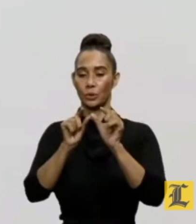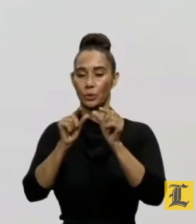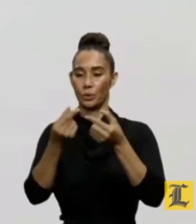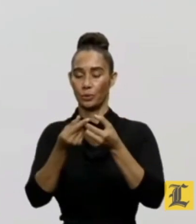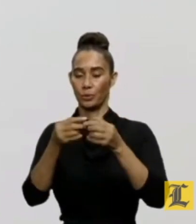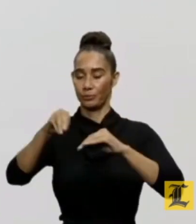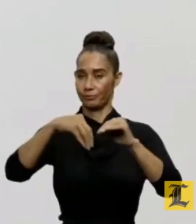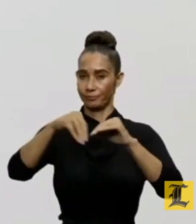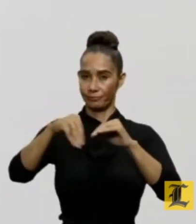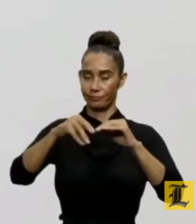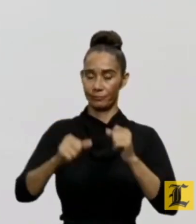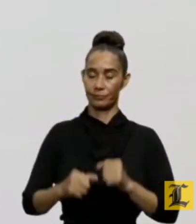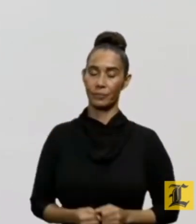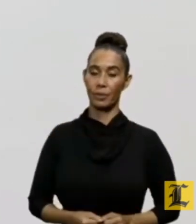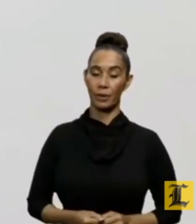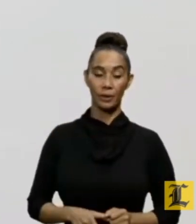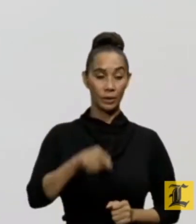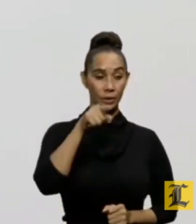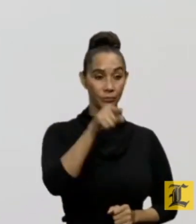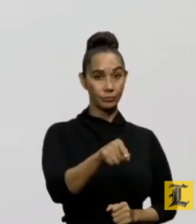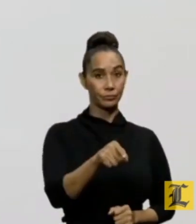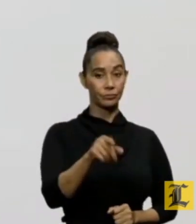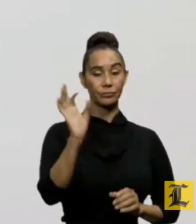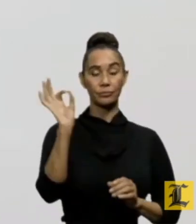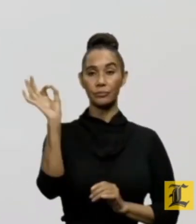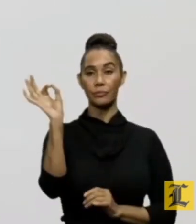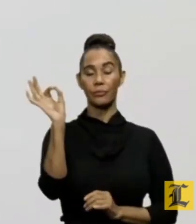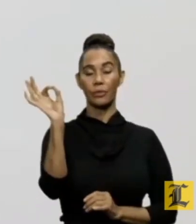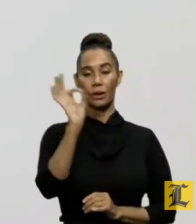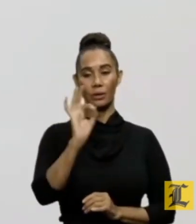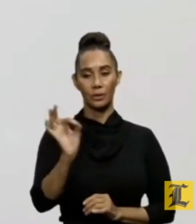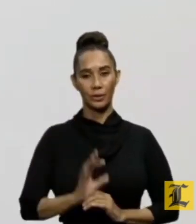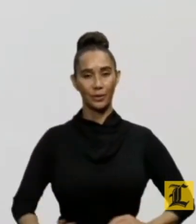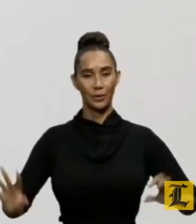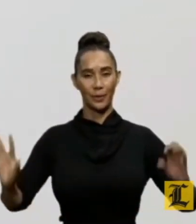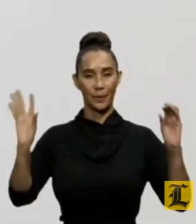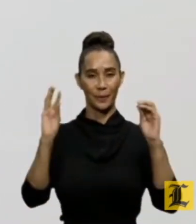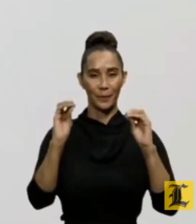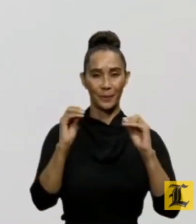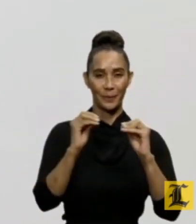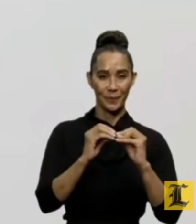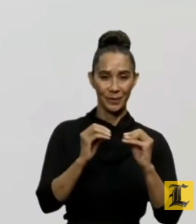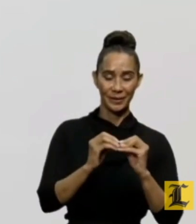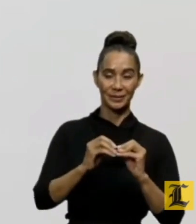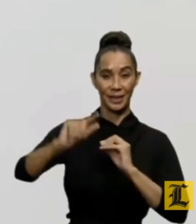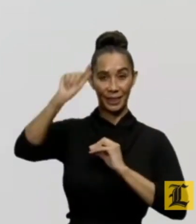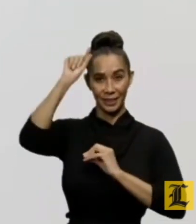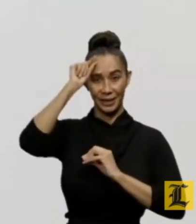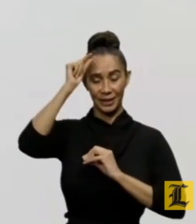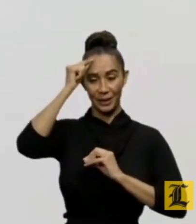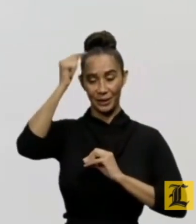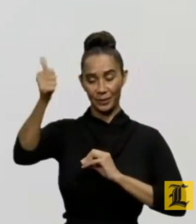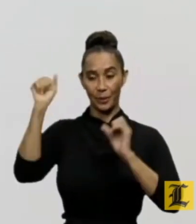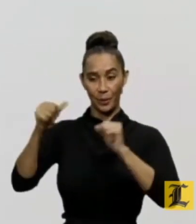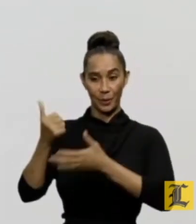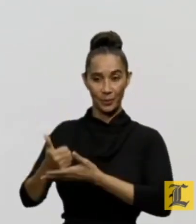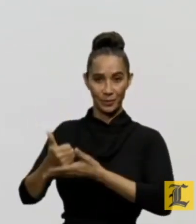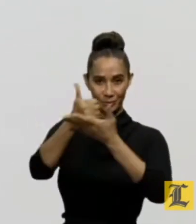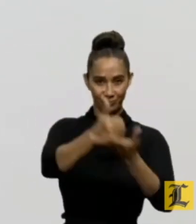pequeños comercios. Este es un modo más del gobierno para